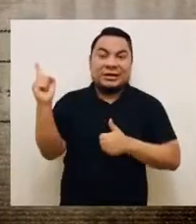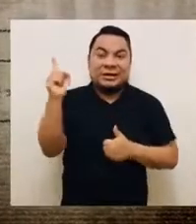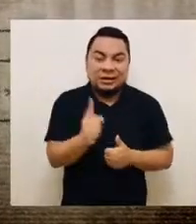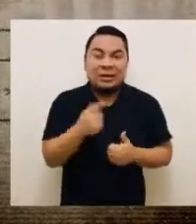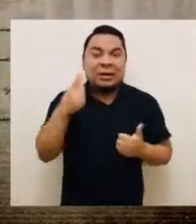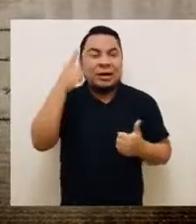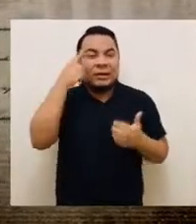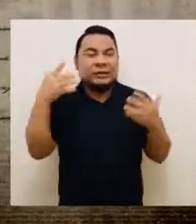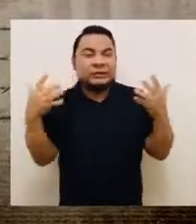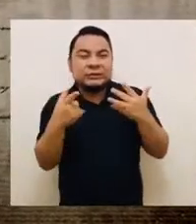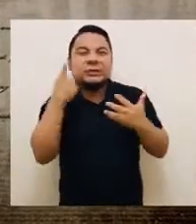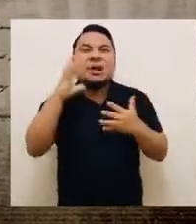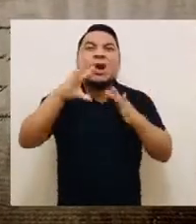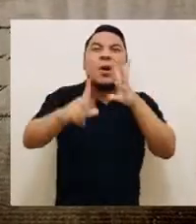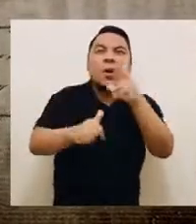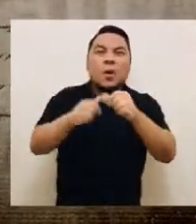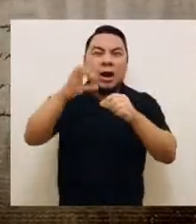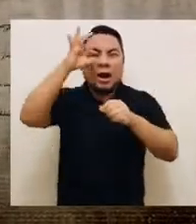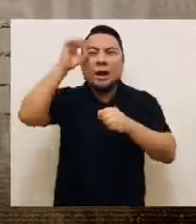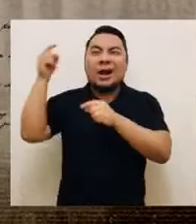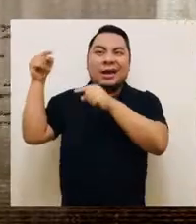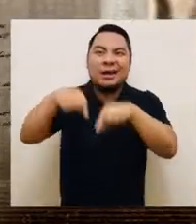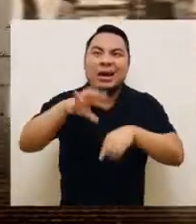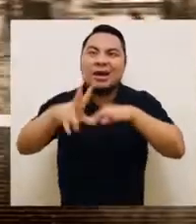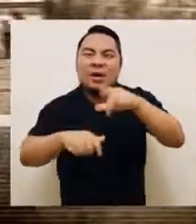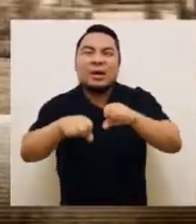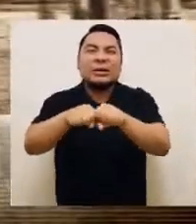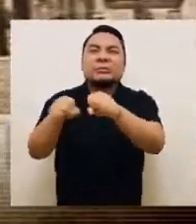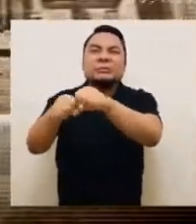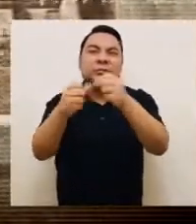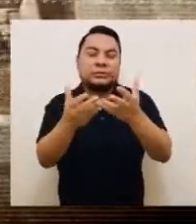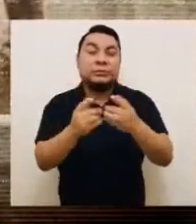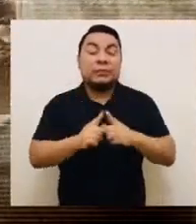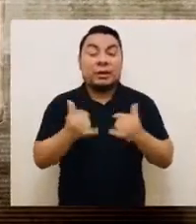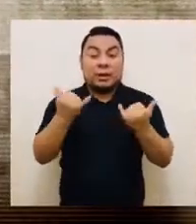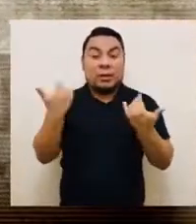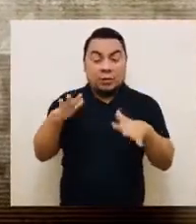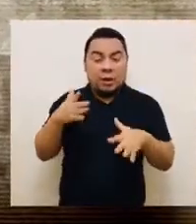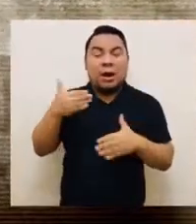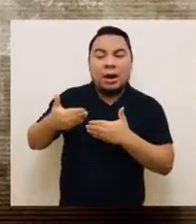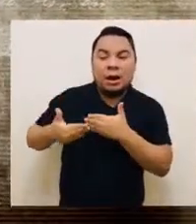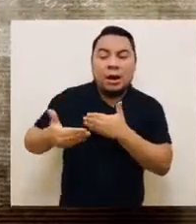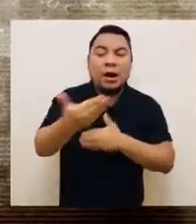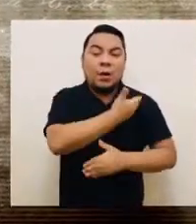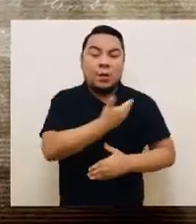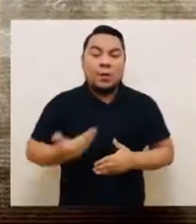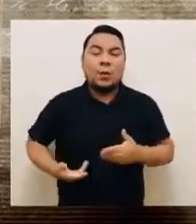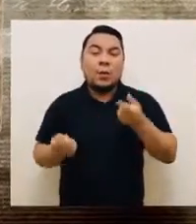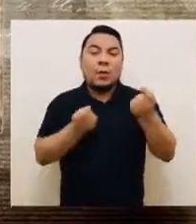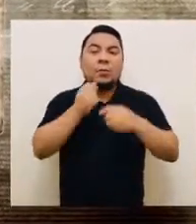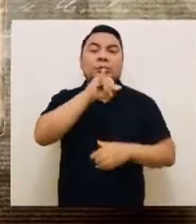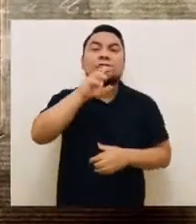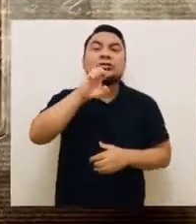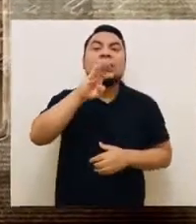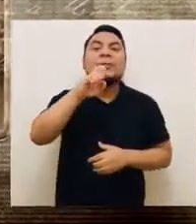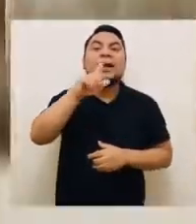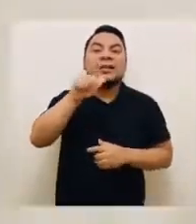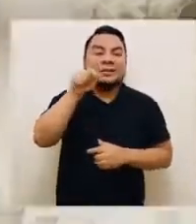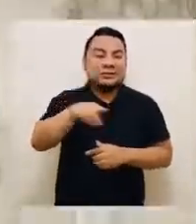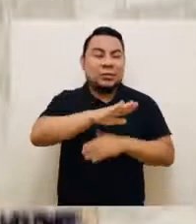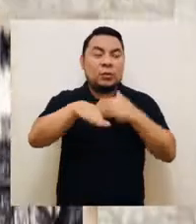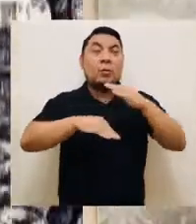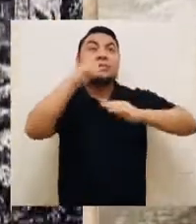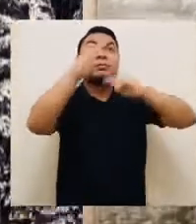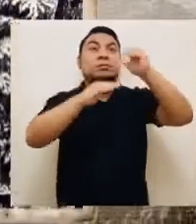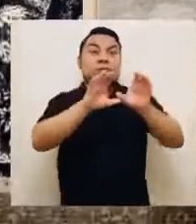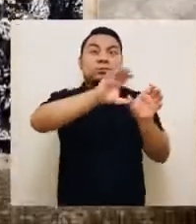y Rocafull, por el temor que generaban los saqueos piratas. Con el proceso de expansión urbana llevado a cabo durante el gobierno de José Balta,